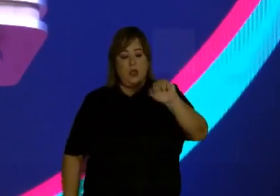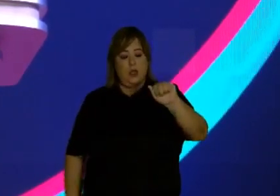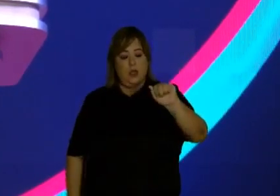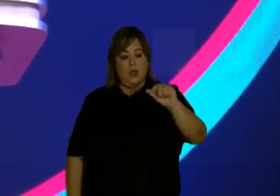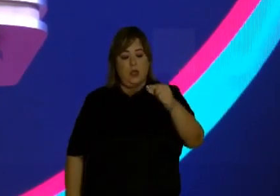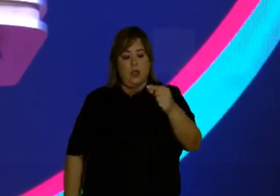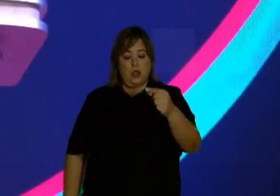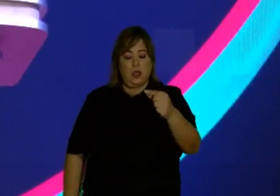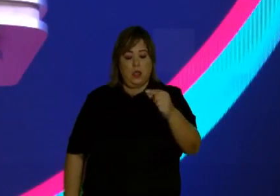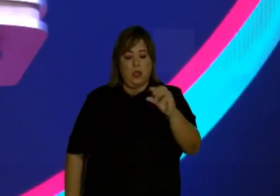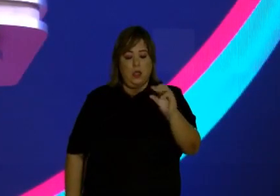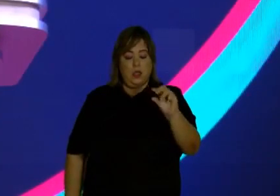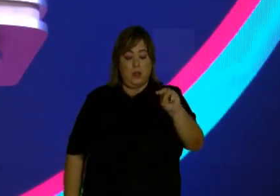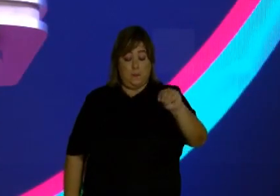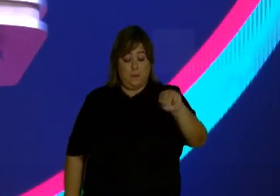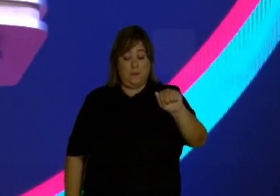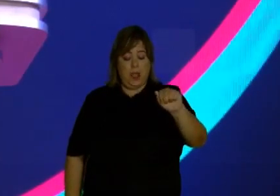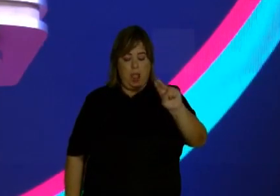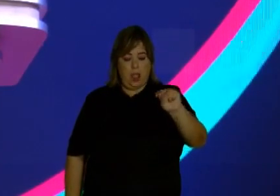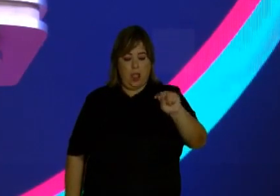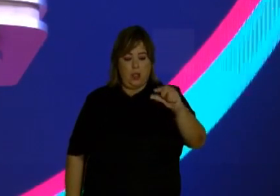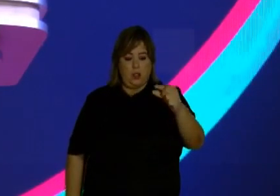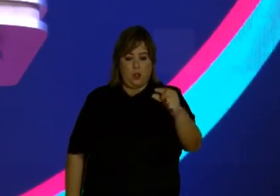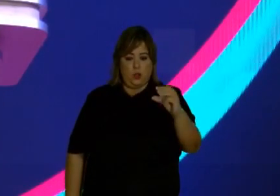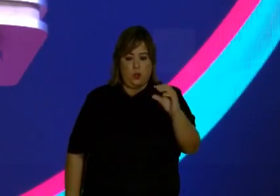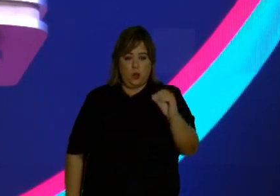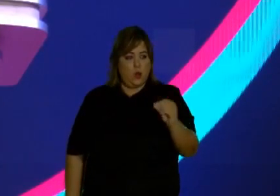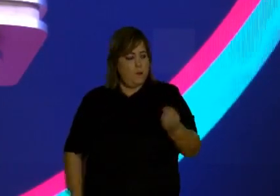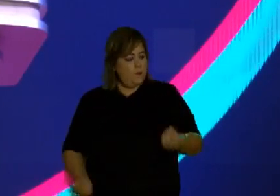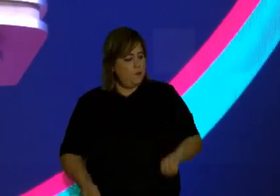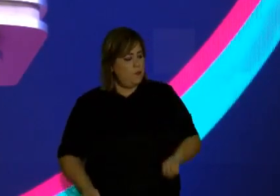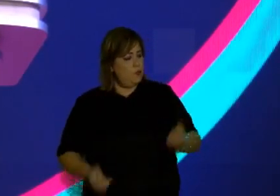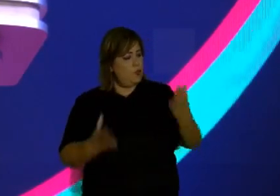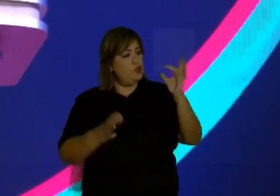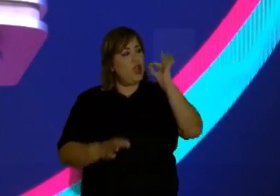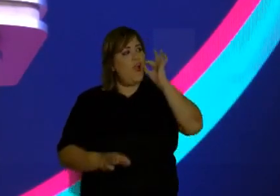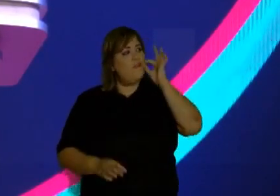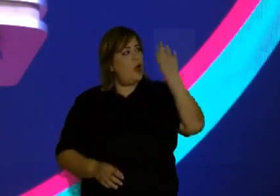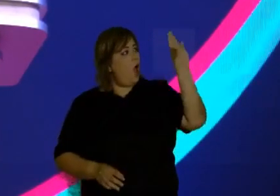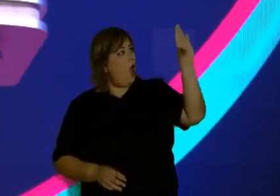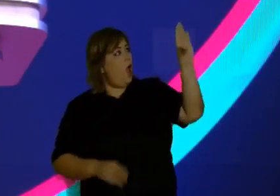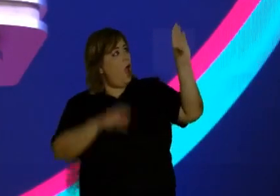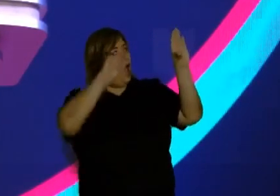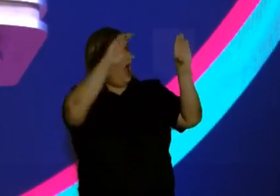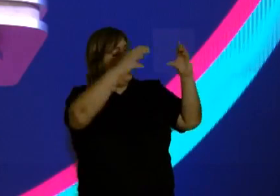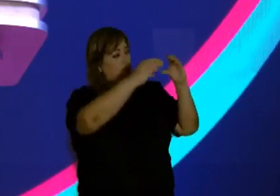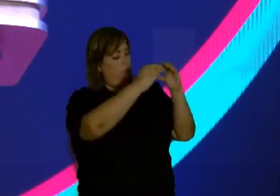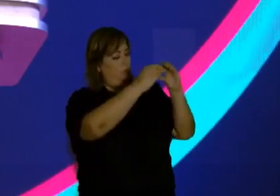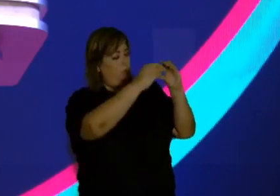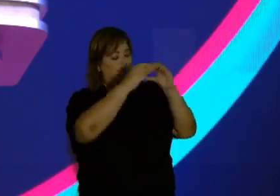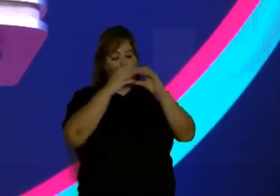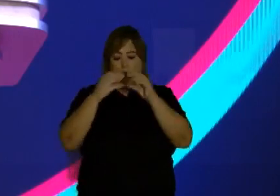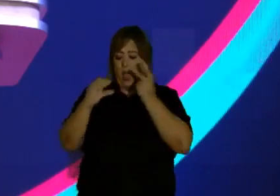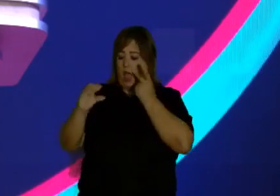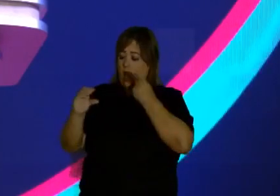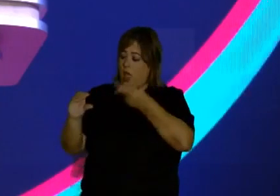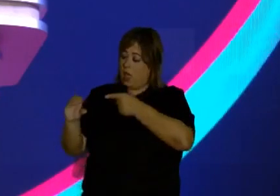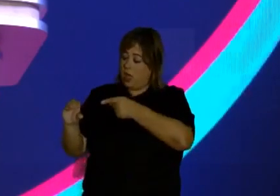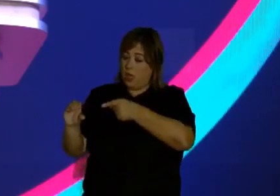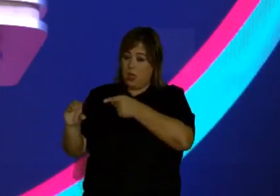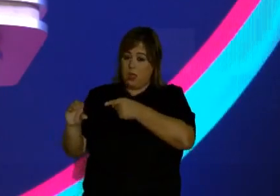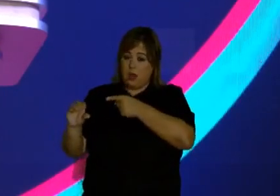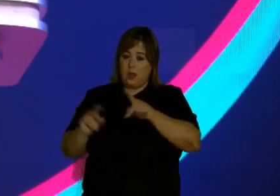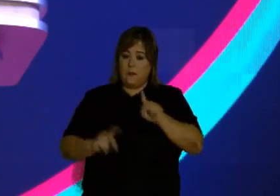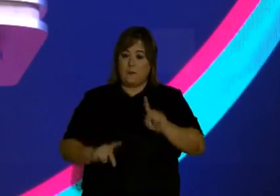acento, mango, tan cargado de mangos tan grandes, y yo veía a la gente tentada